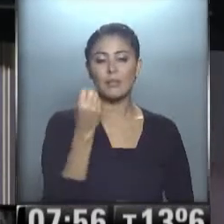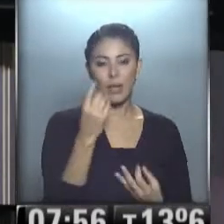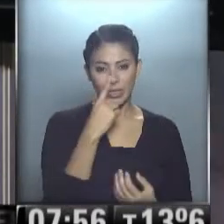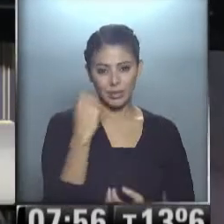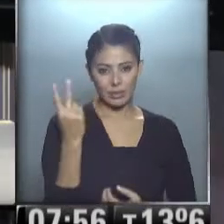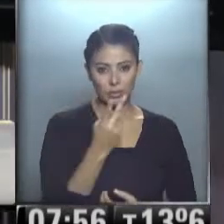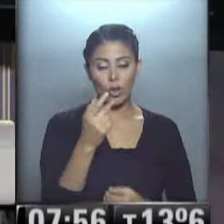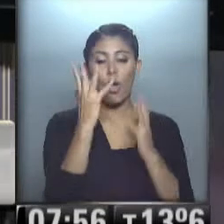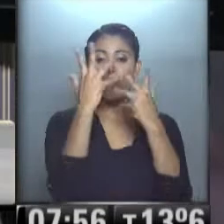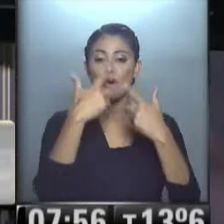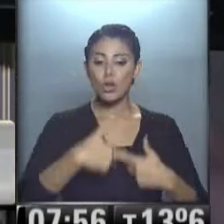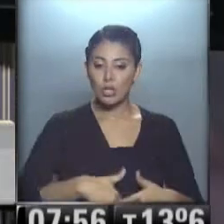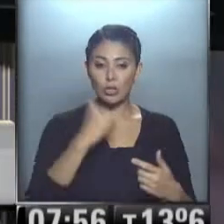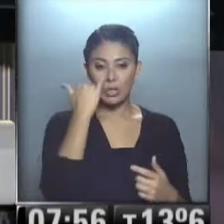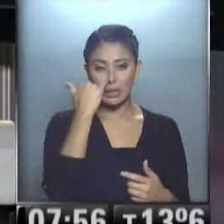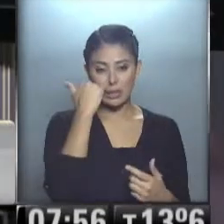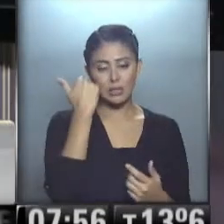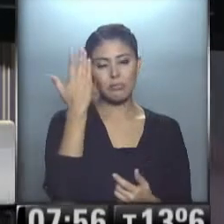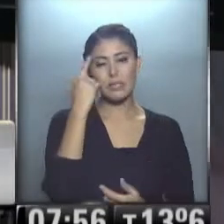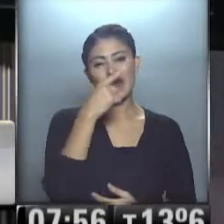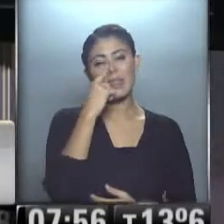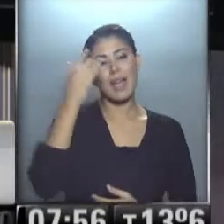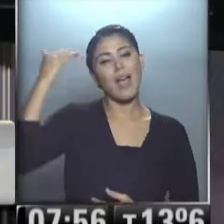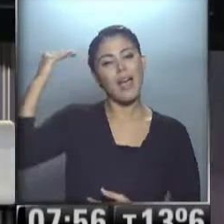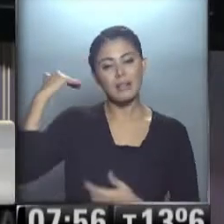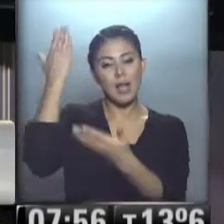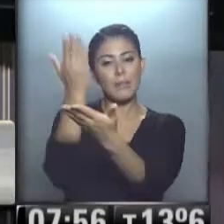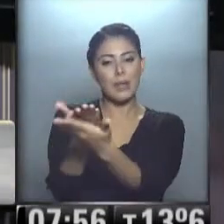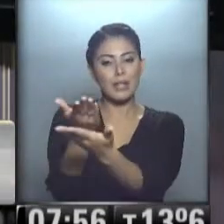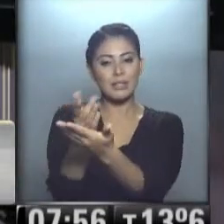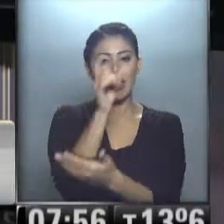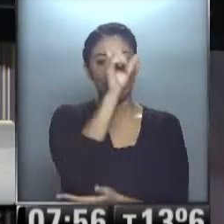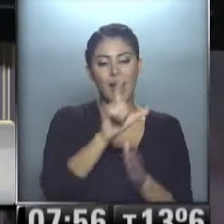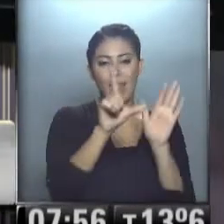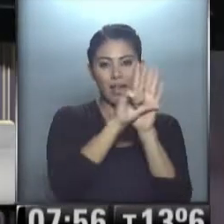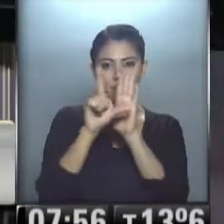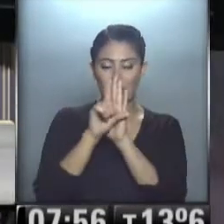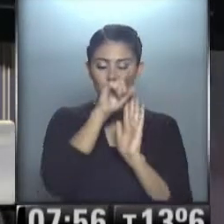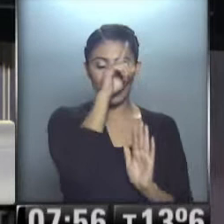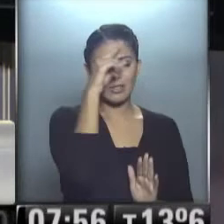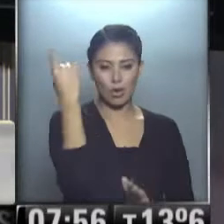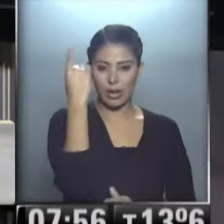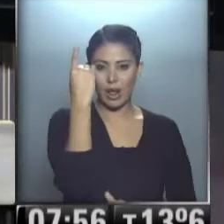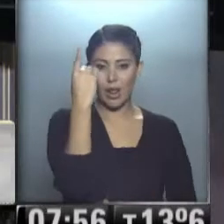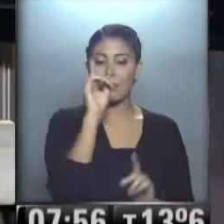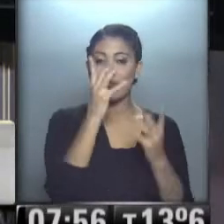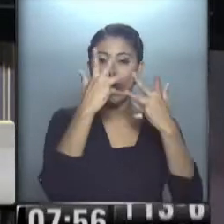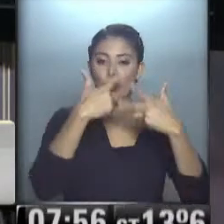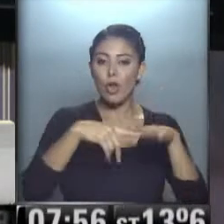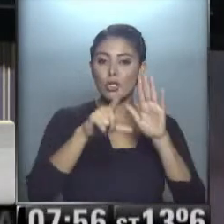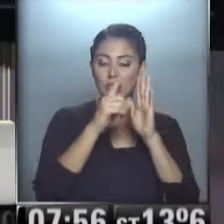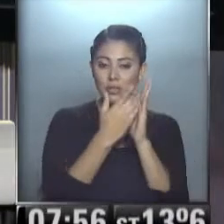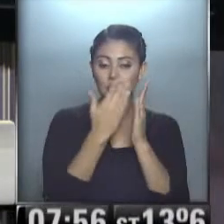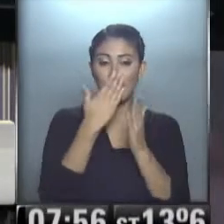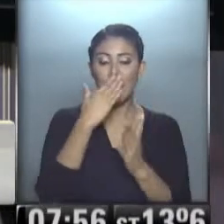día. Claro, es un proyecto que ya fue presentado hace un par de semanas por los legisladores nacionales. Fue un proyecto que tiene